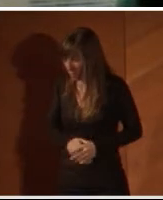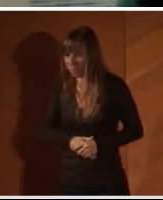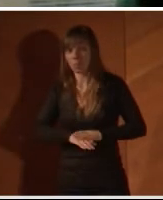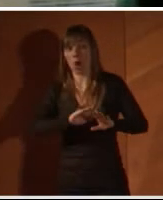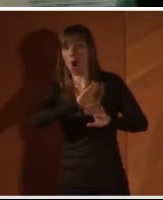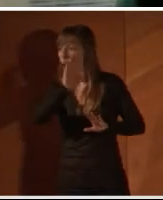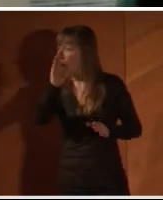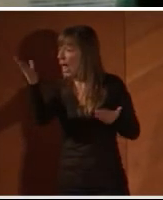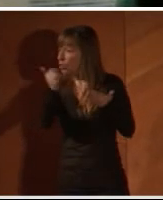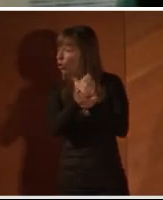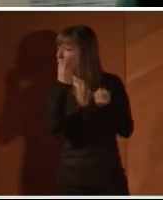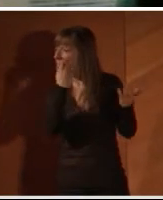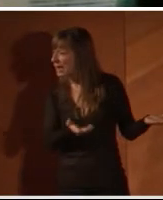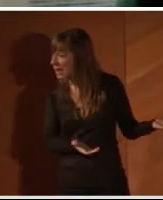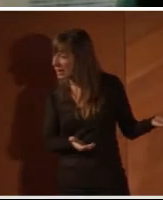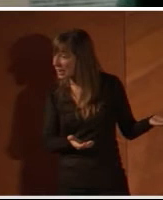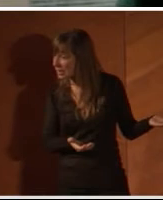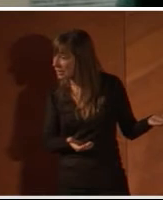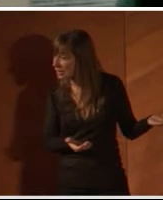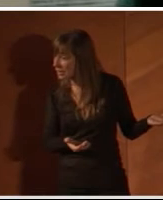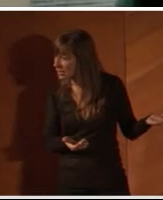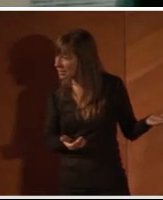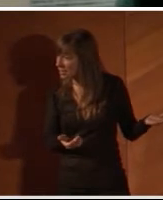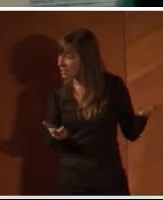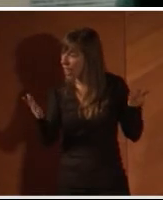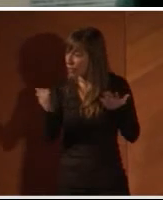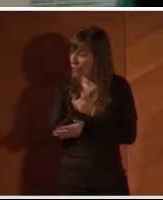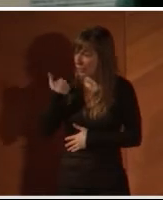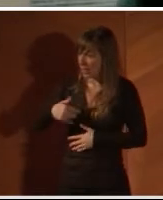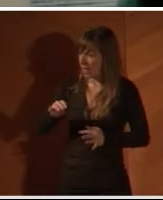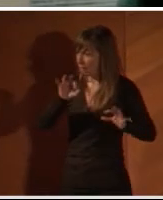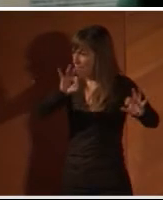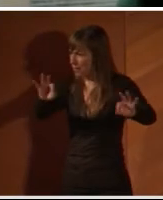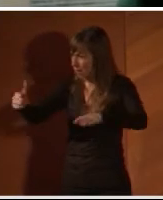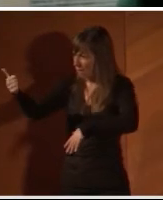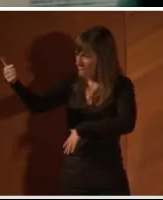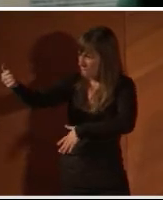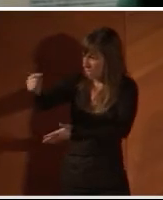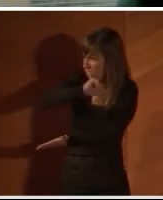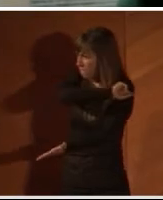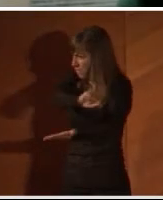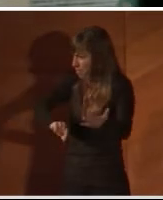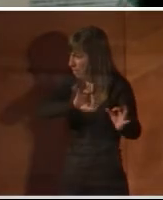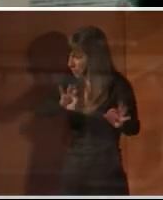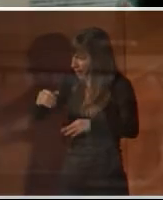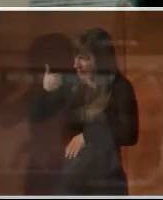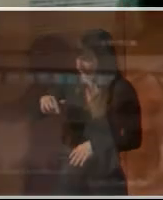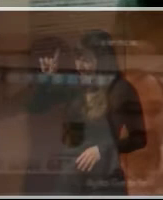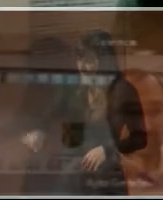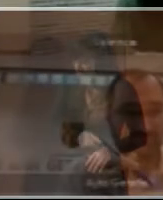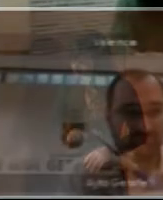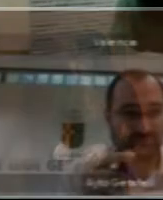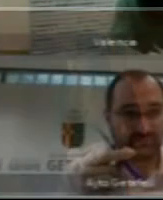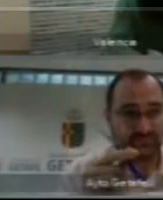a todos, ¿cómo estáis? ¿Estáis todos ya con la pluma afilada y preparada para la firma?